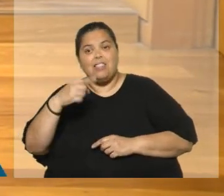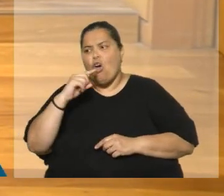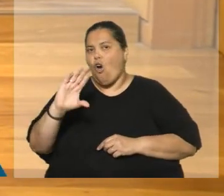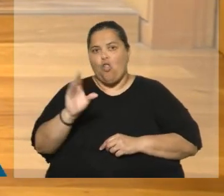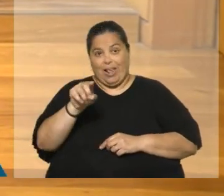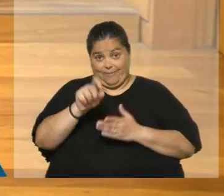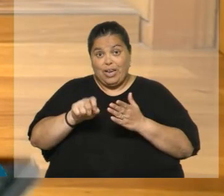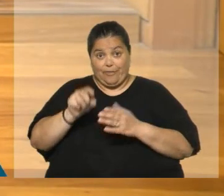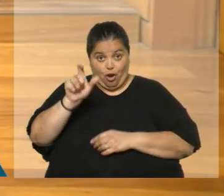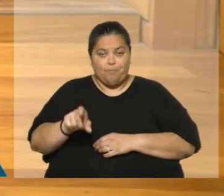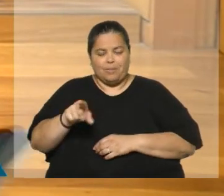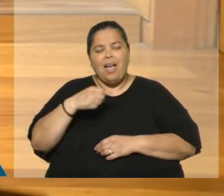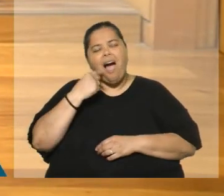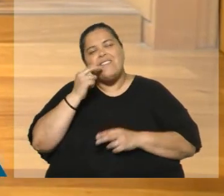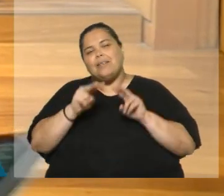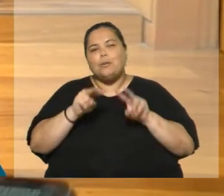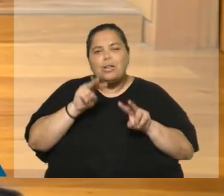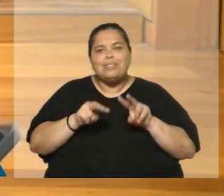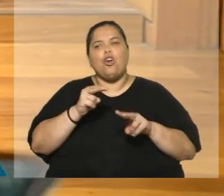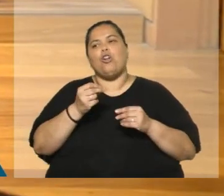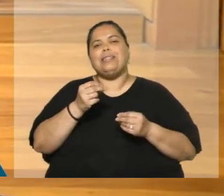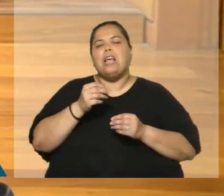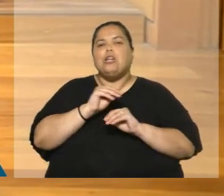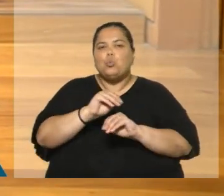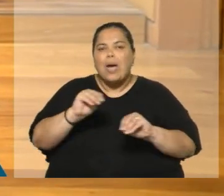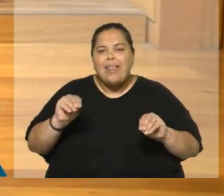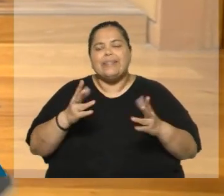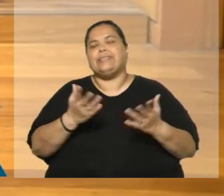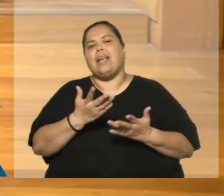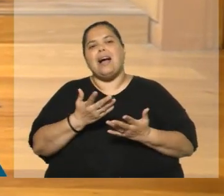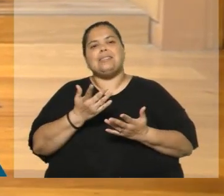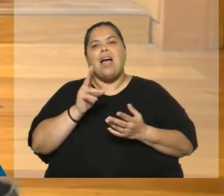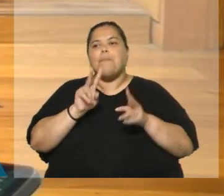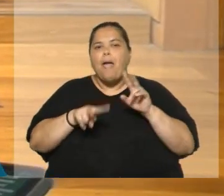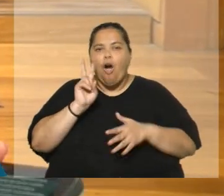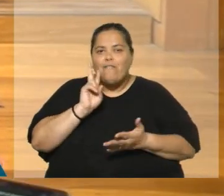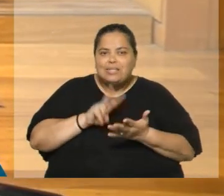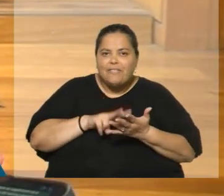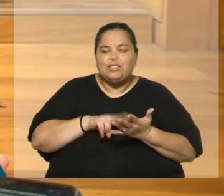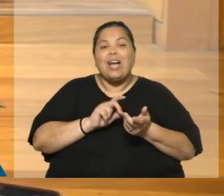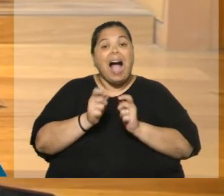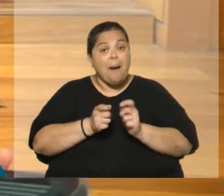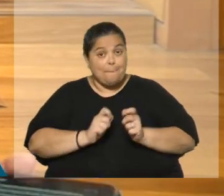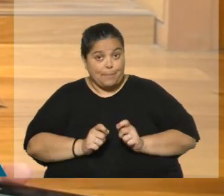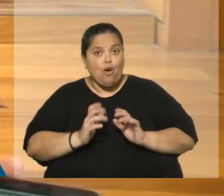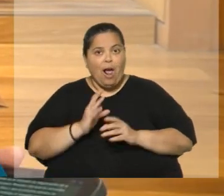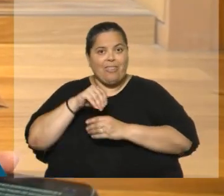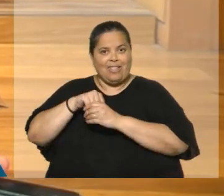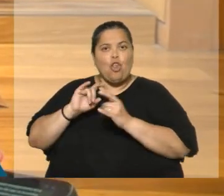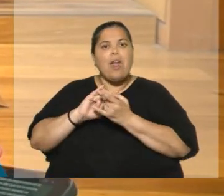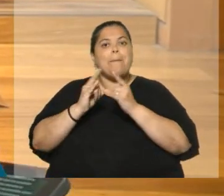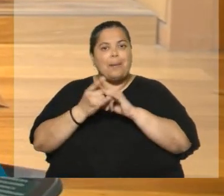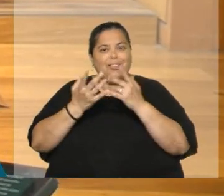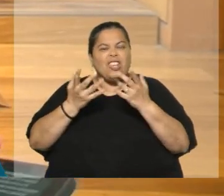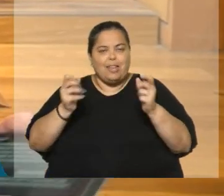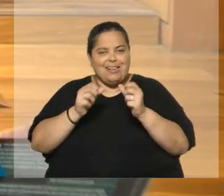cuáles son las observaciones, las sugerencias, las recomendaciones y los cambios que desde el Parlamento se le pretende aplicar a este proyecto de